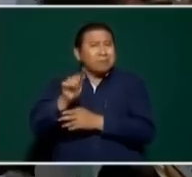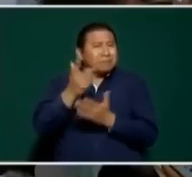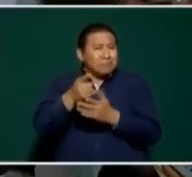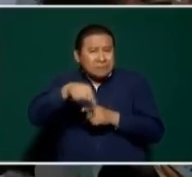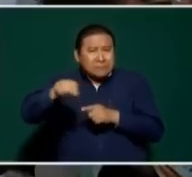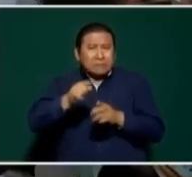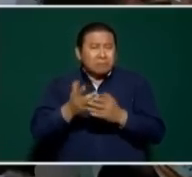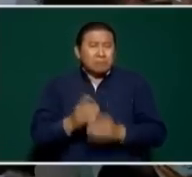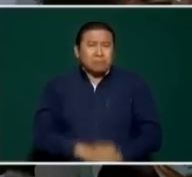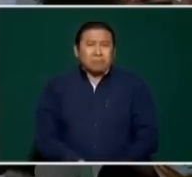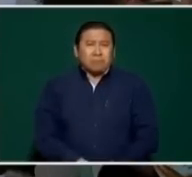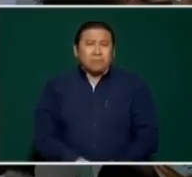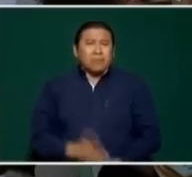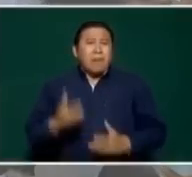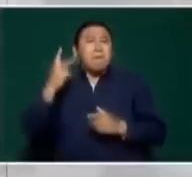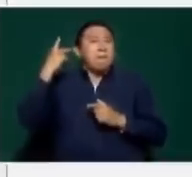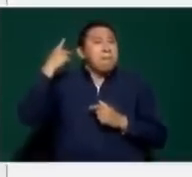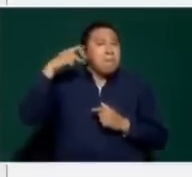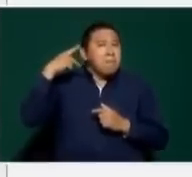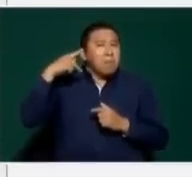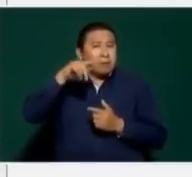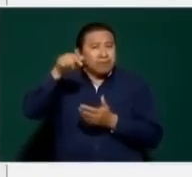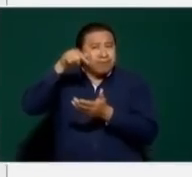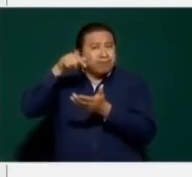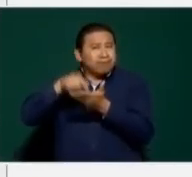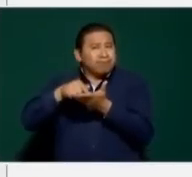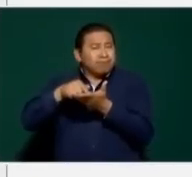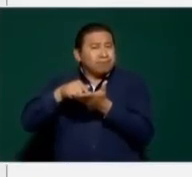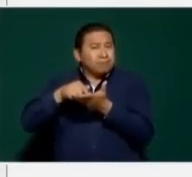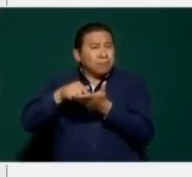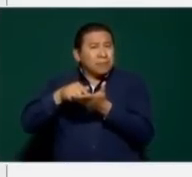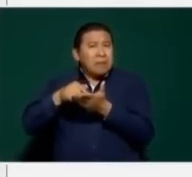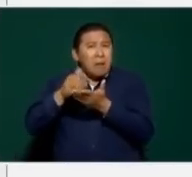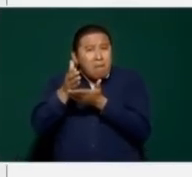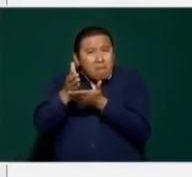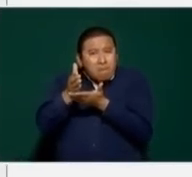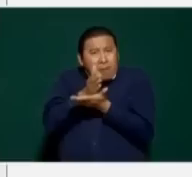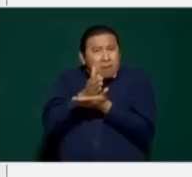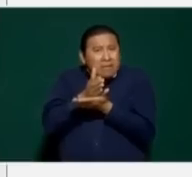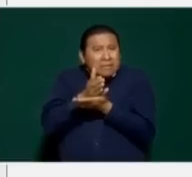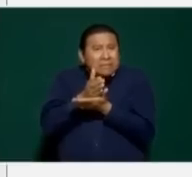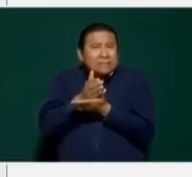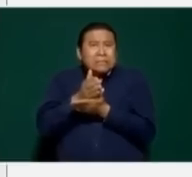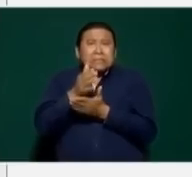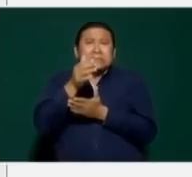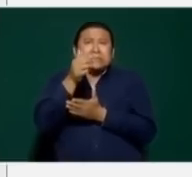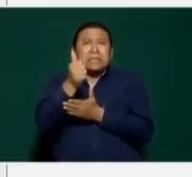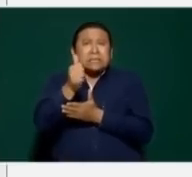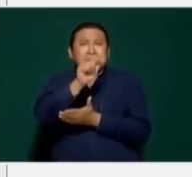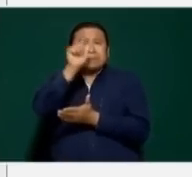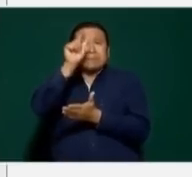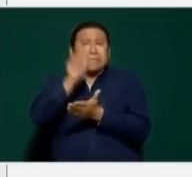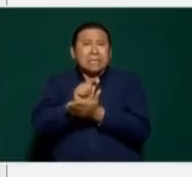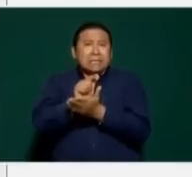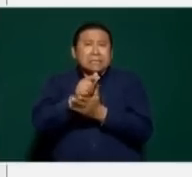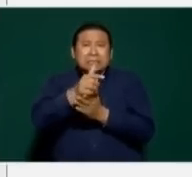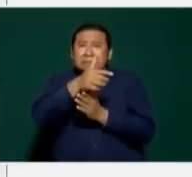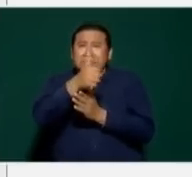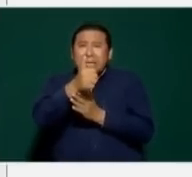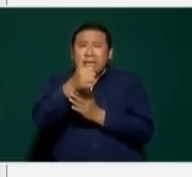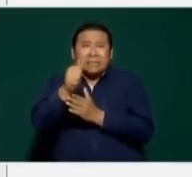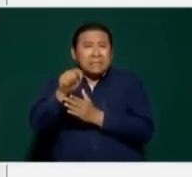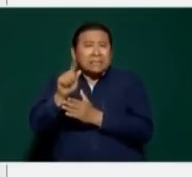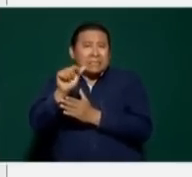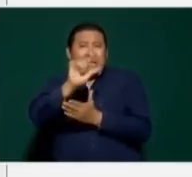Acajete, Puebla. Estaba dando de menos 6 litros,